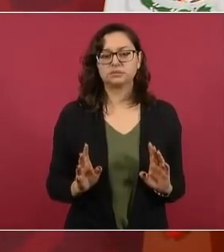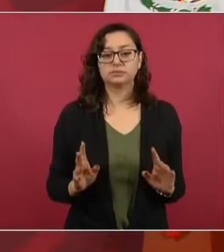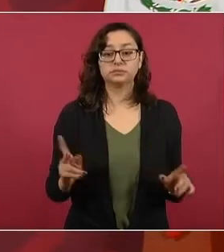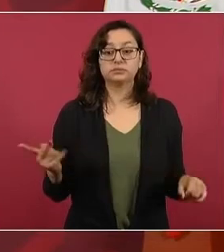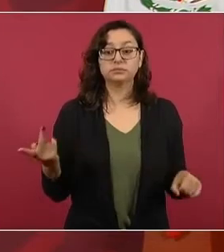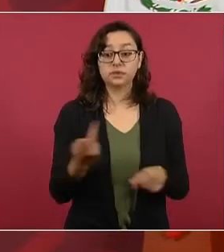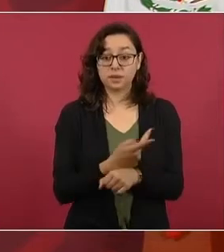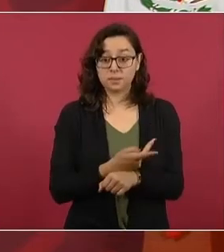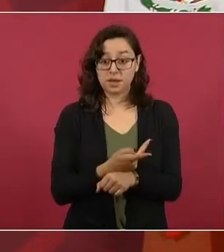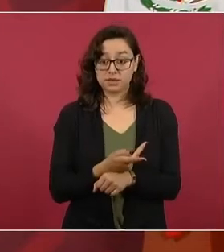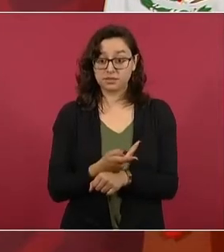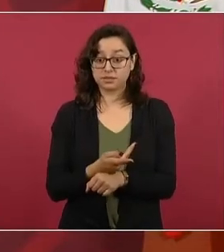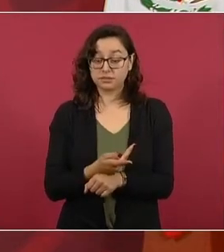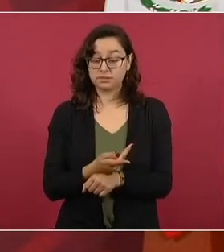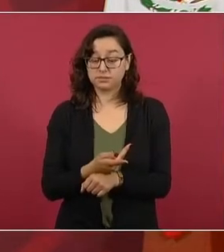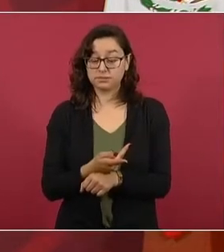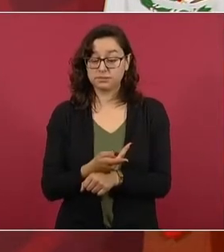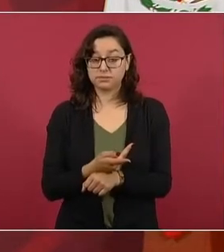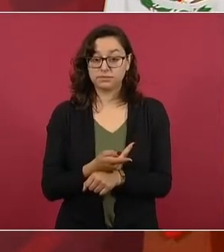deshonesta,